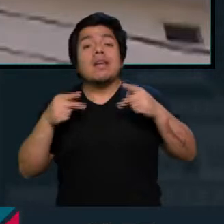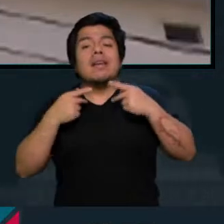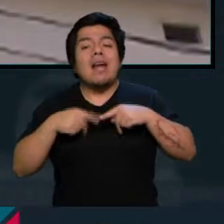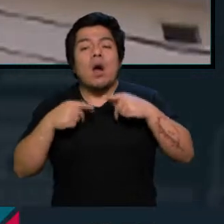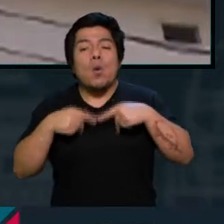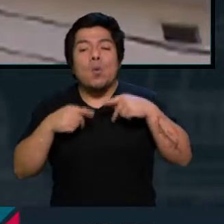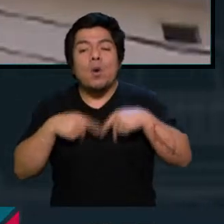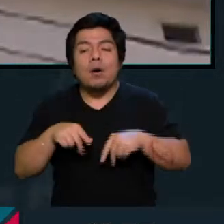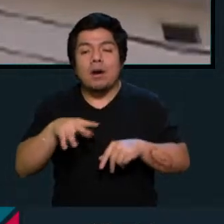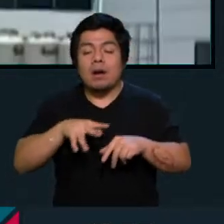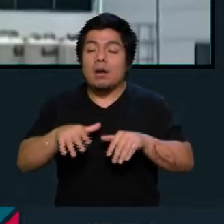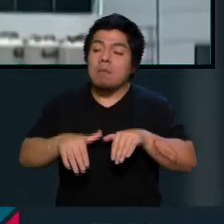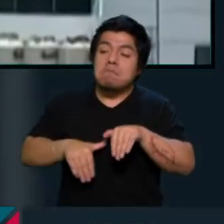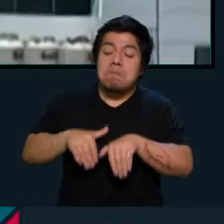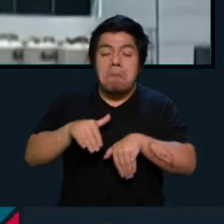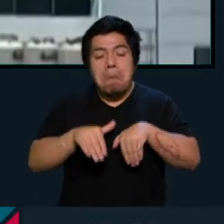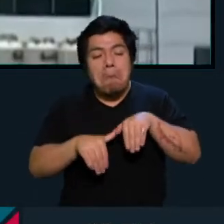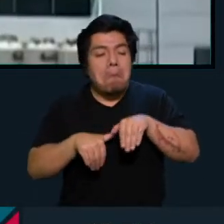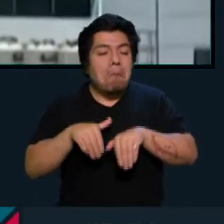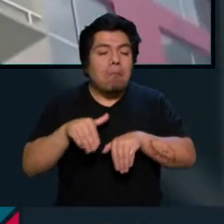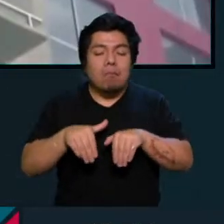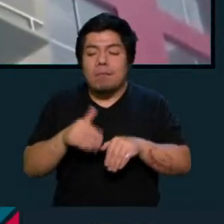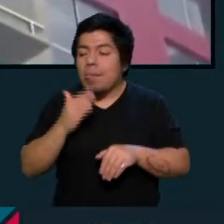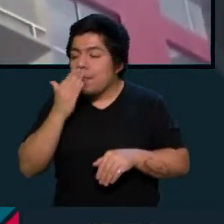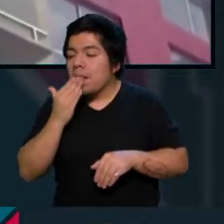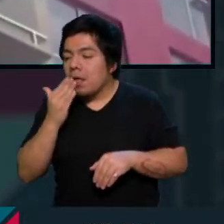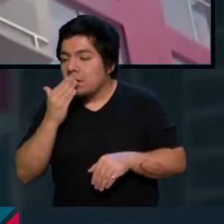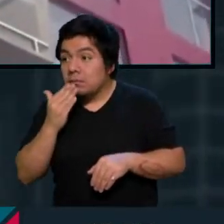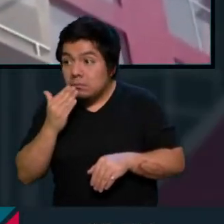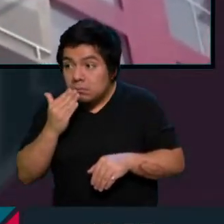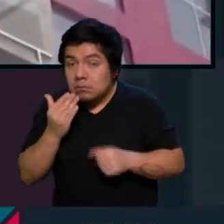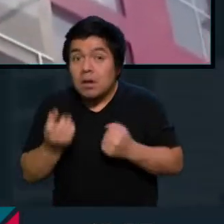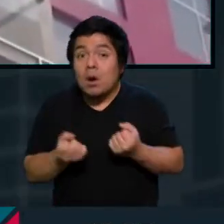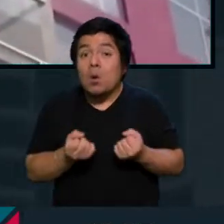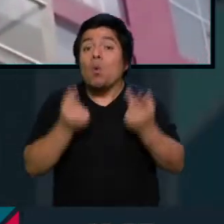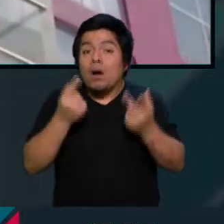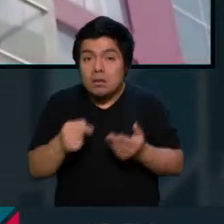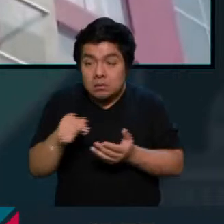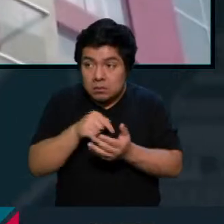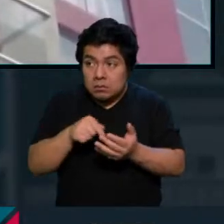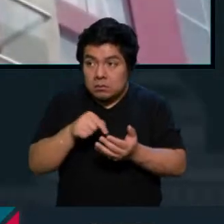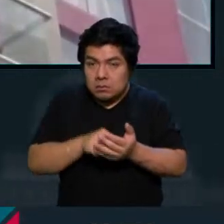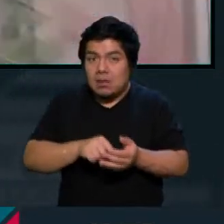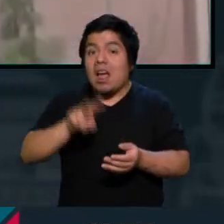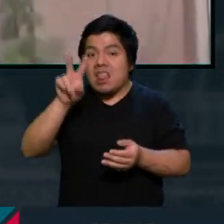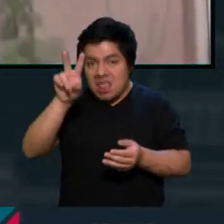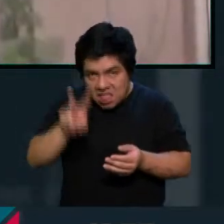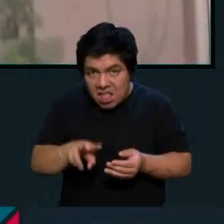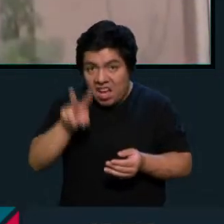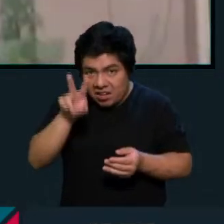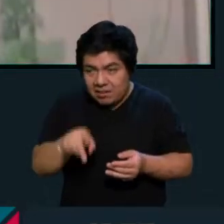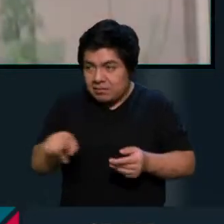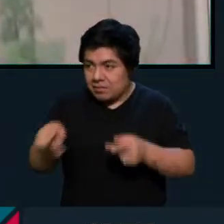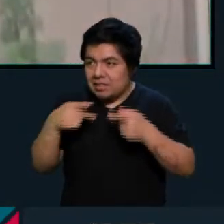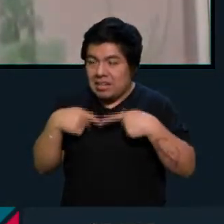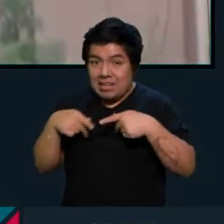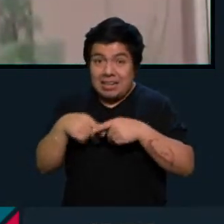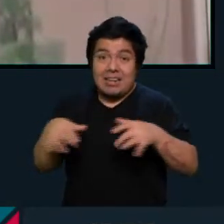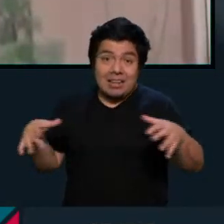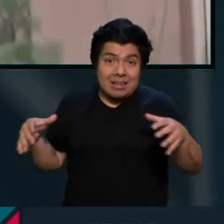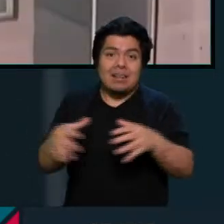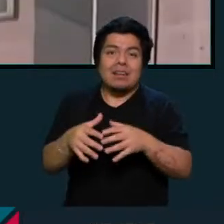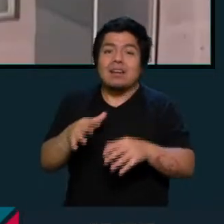digo, ahí pasea o se va a tomar un helado, cuántos lugares que realmente se siguen dirigiendo a la población en